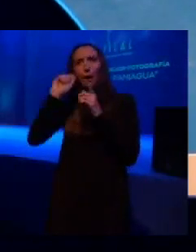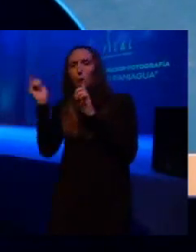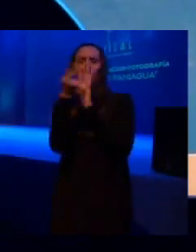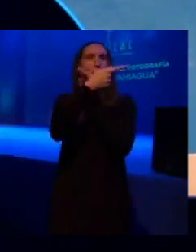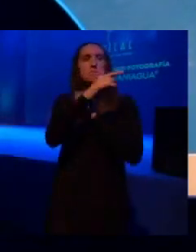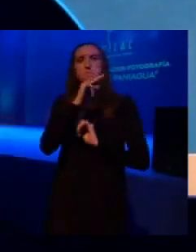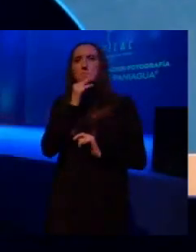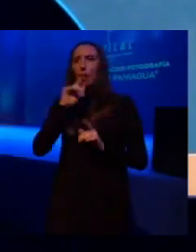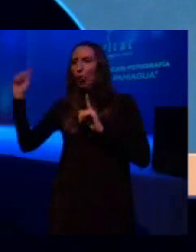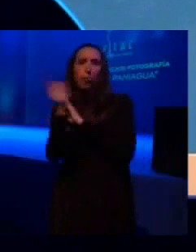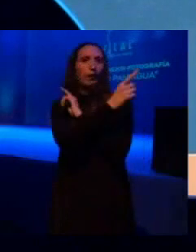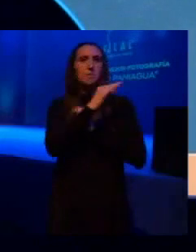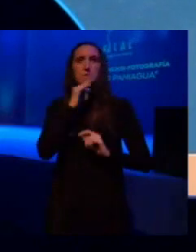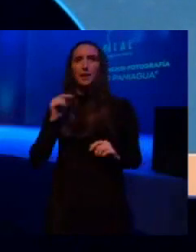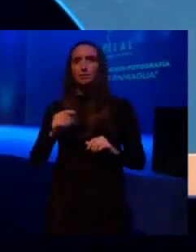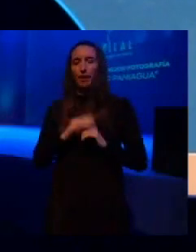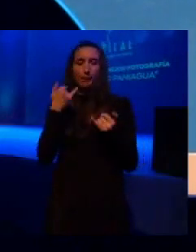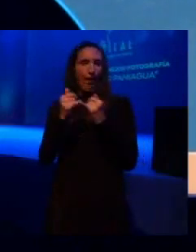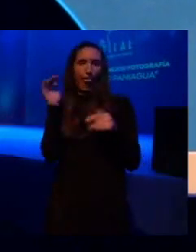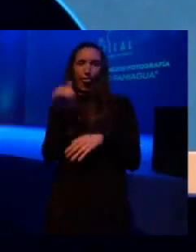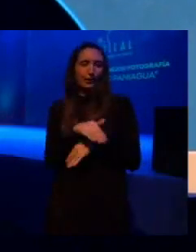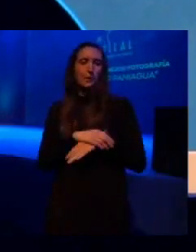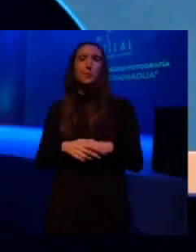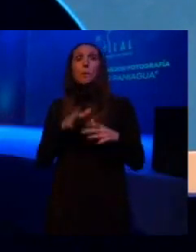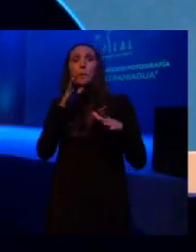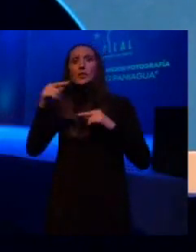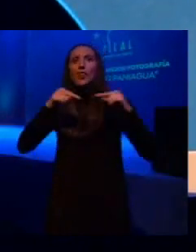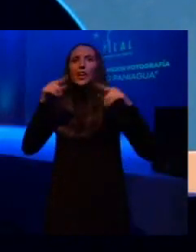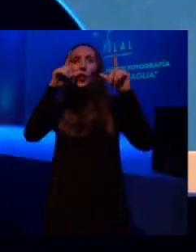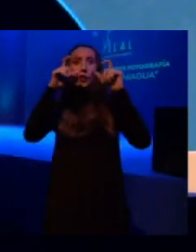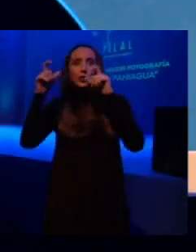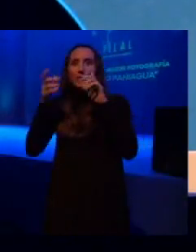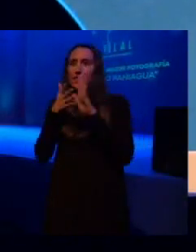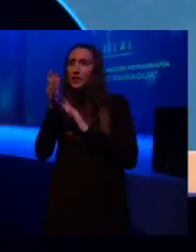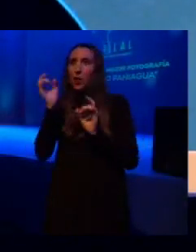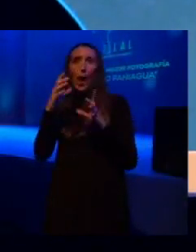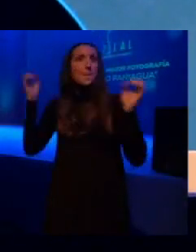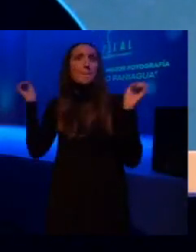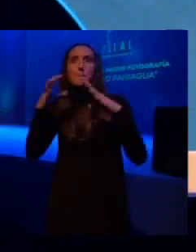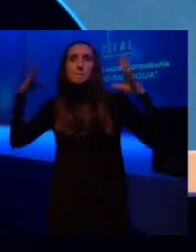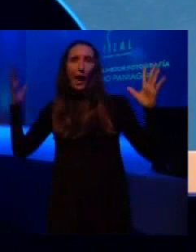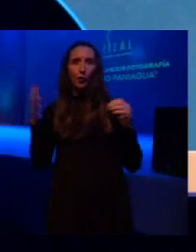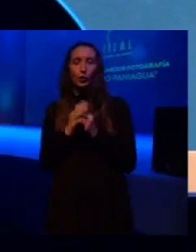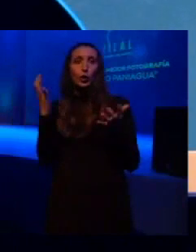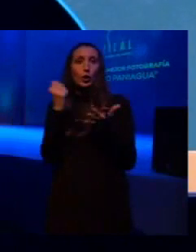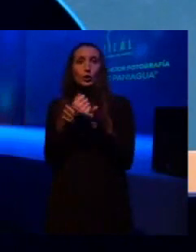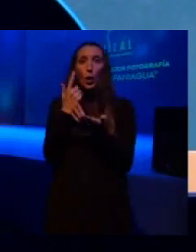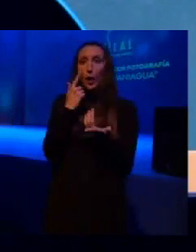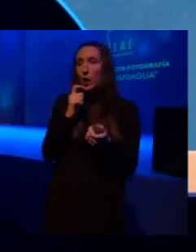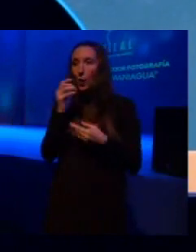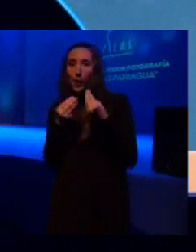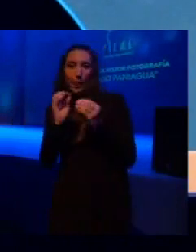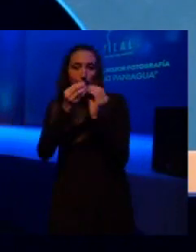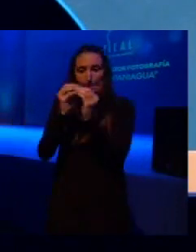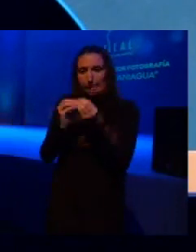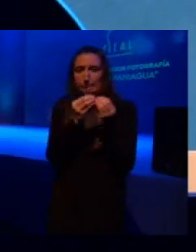que arruinara el trabajo de todos. Por eso, el director de fotografía era como el hechicero de la tribu y todos lo miraban manejar su material